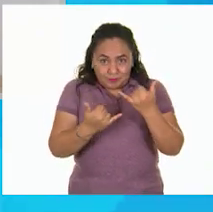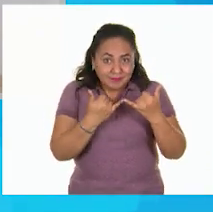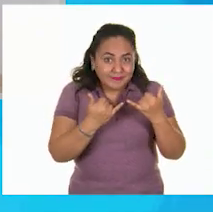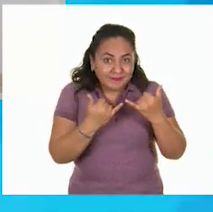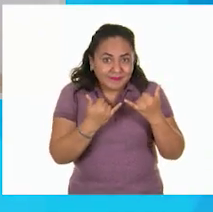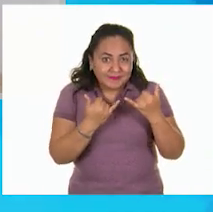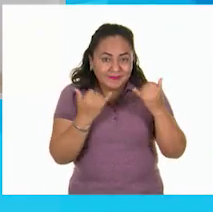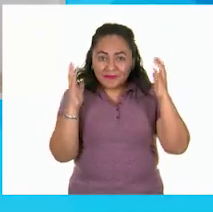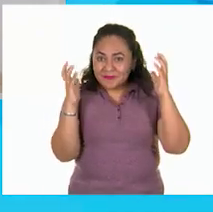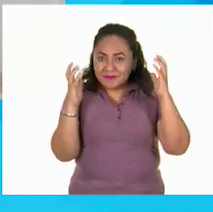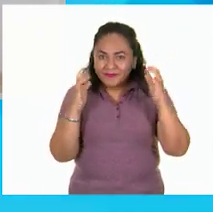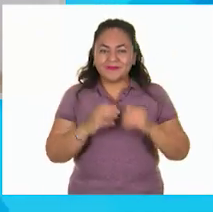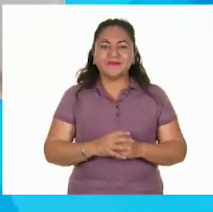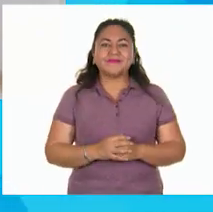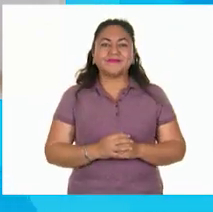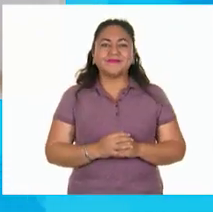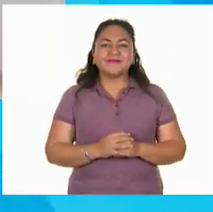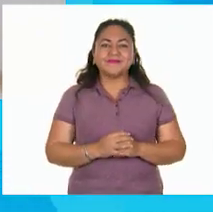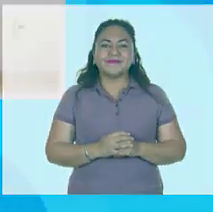jugamos? ¿Ok?